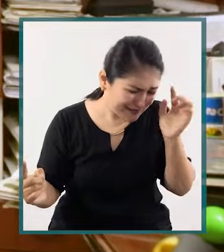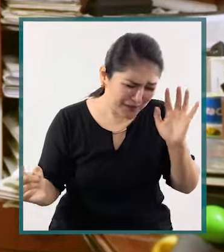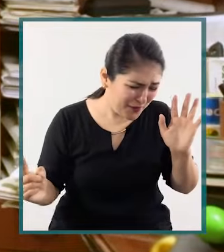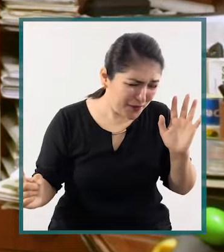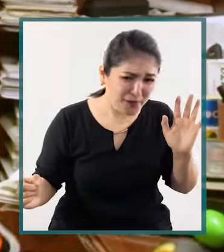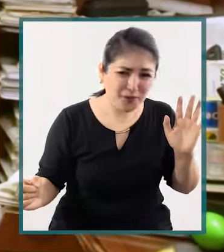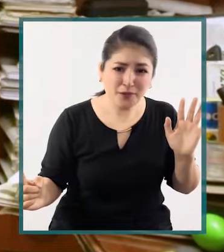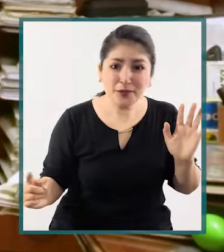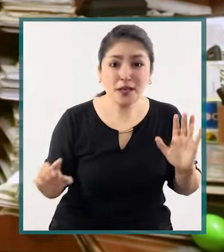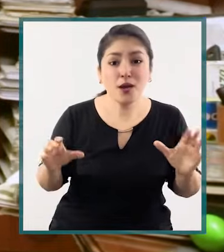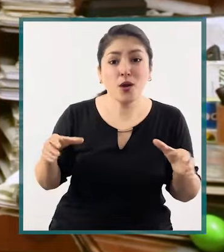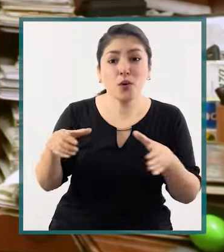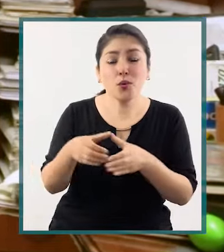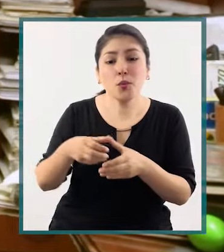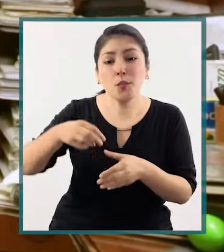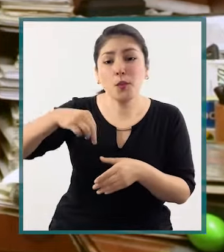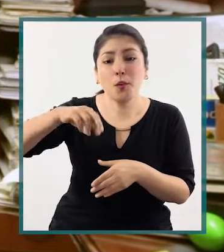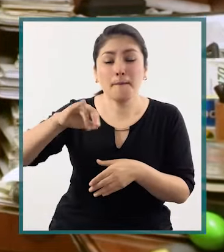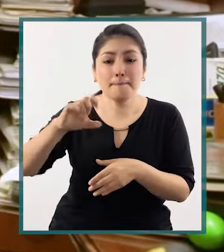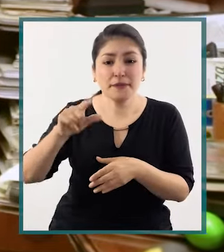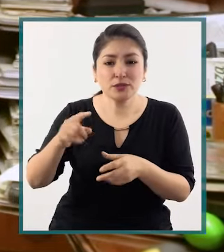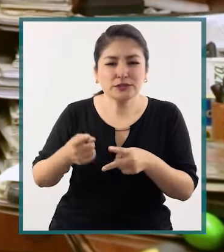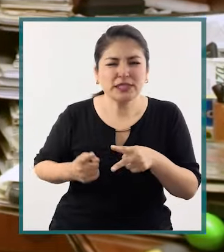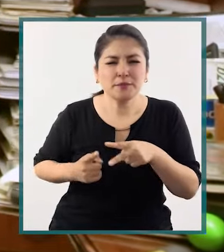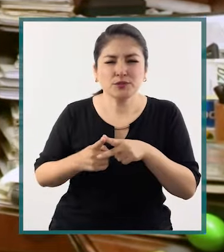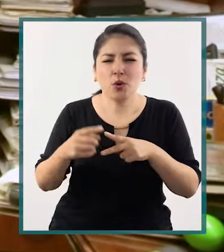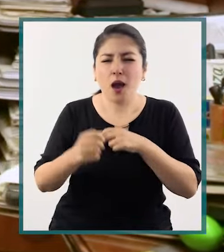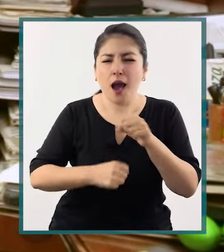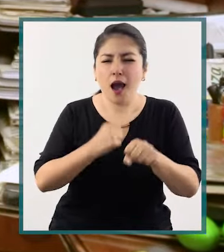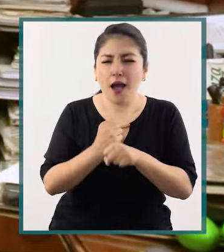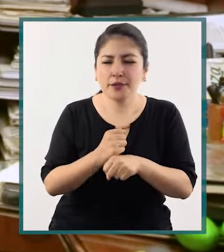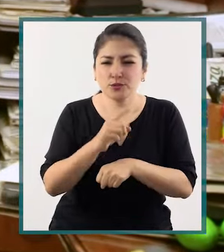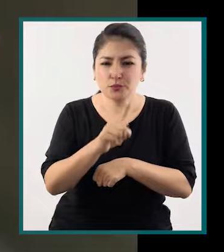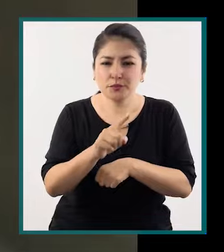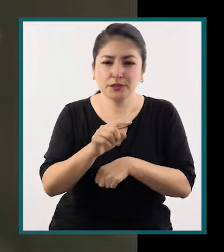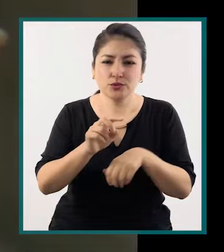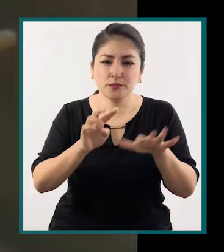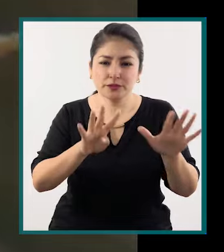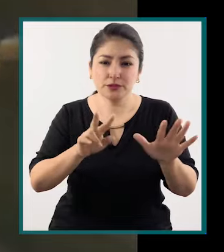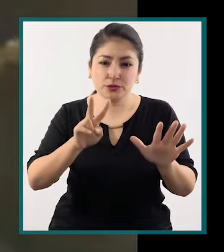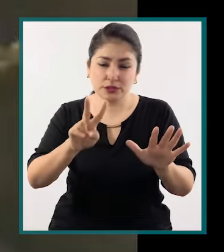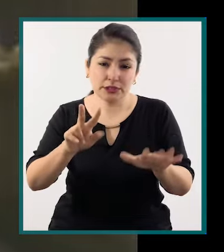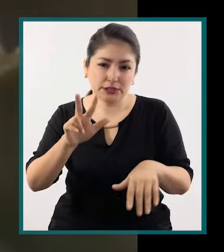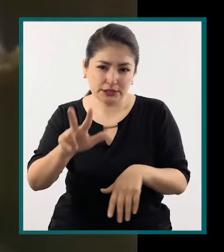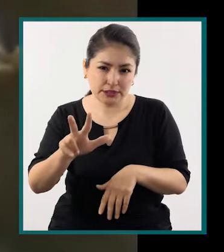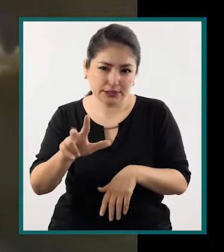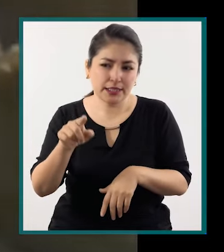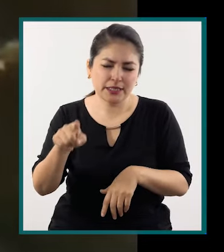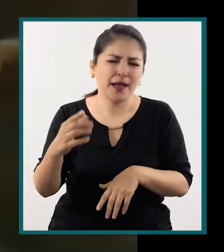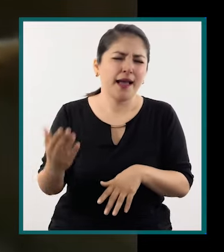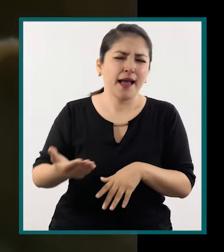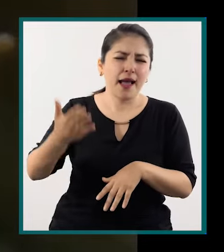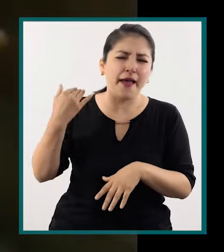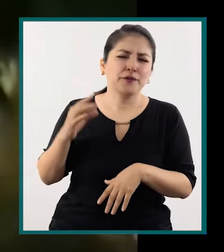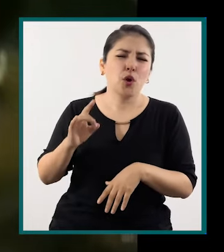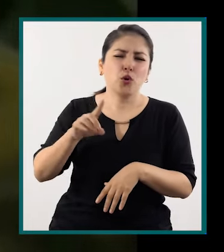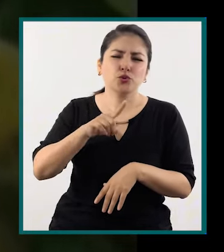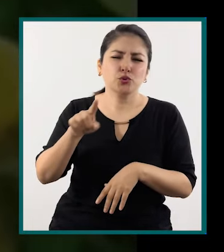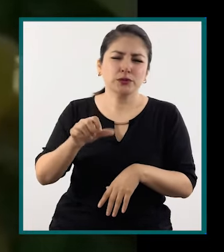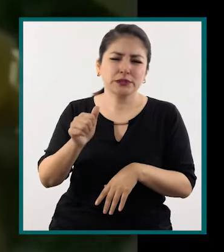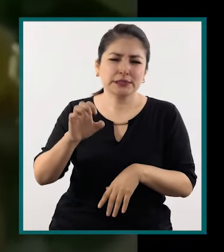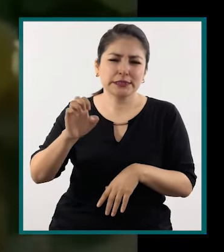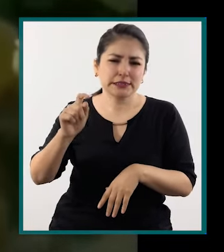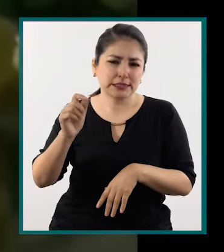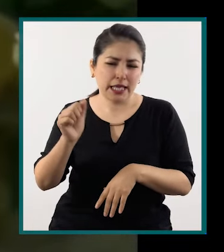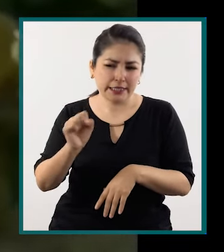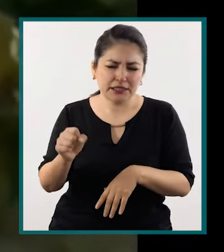Los Mirlos nacieron en 1973 en Moyobamba. Antes de esa fecha, fueron los Saetas y fue una agrupación de amigos